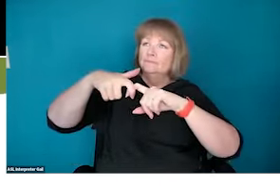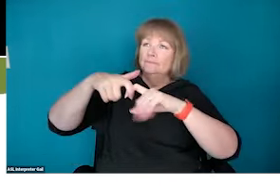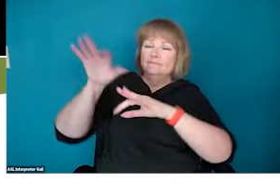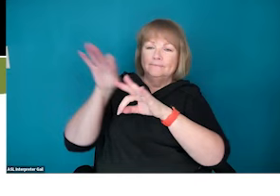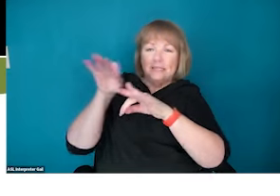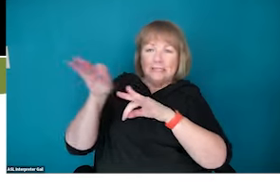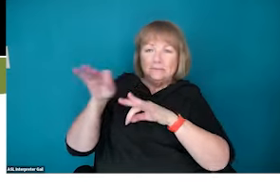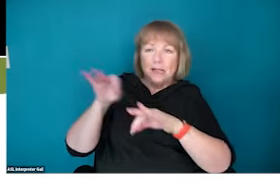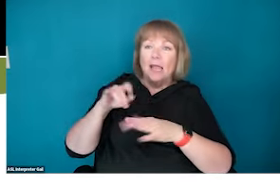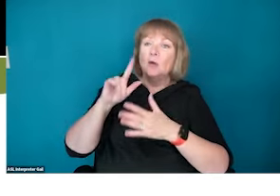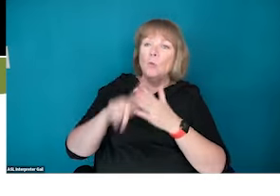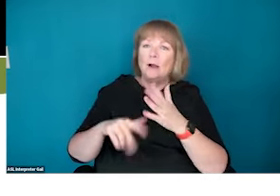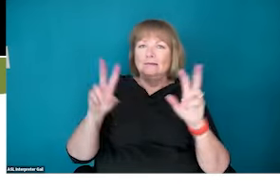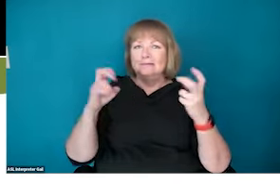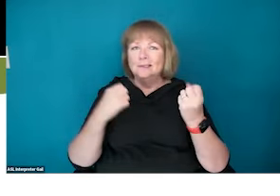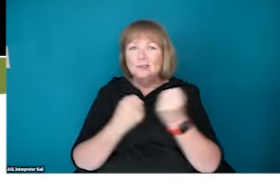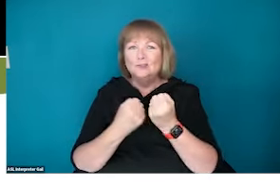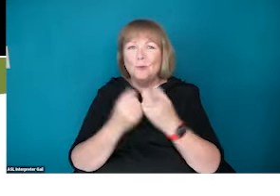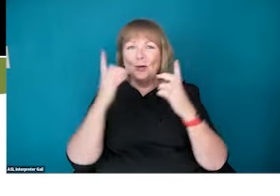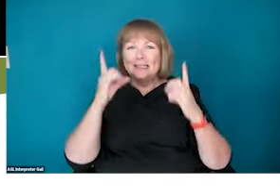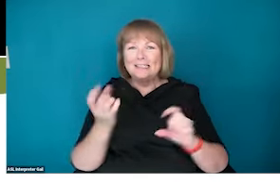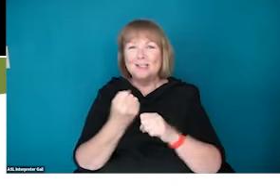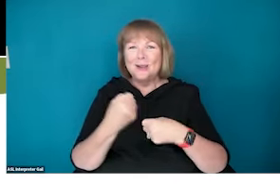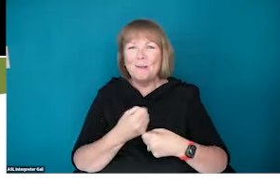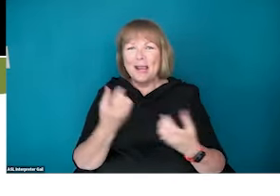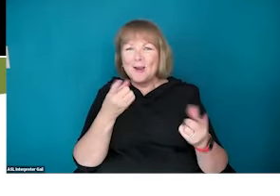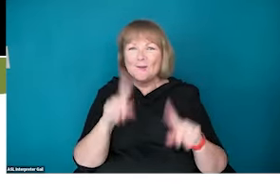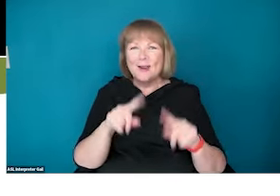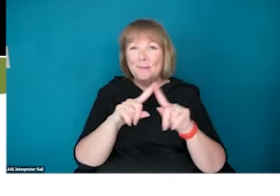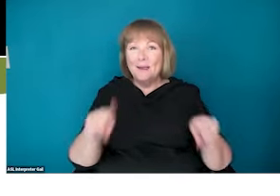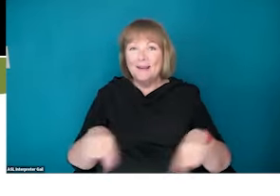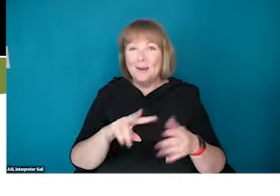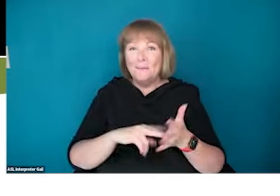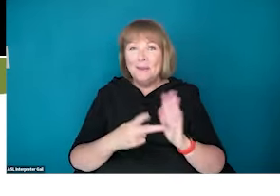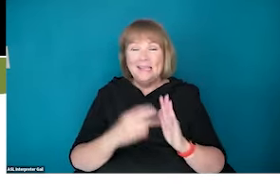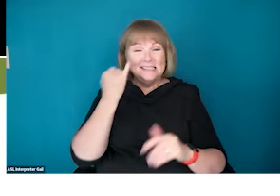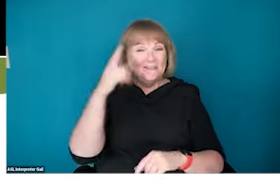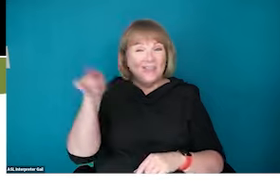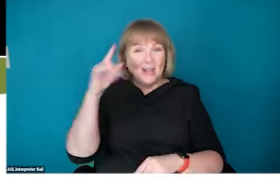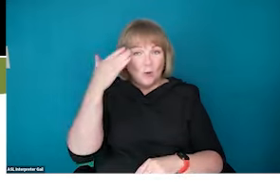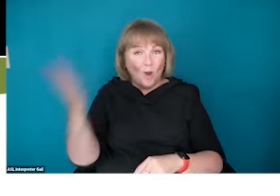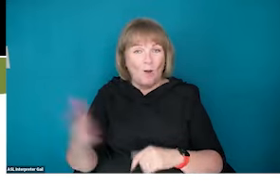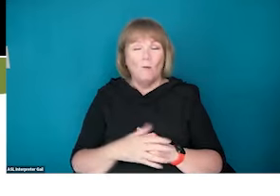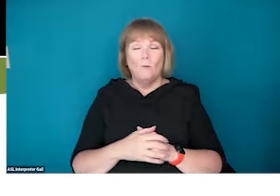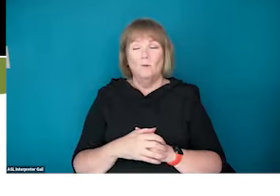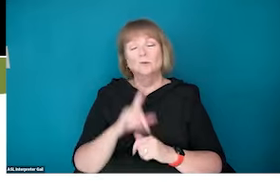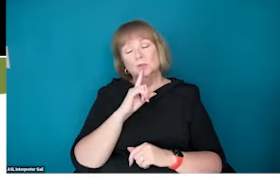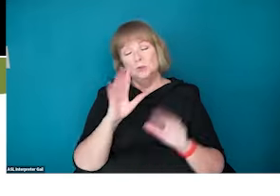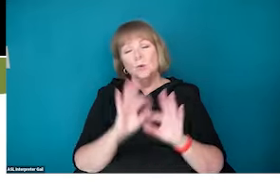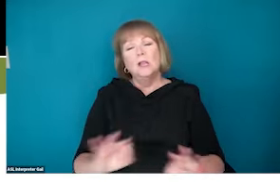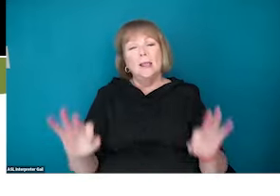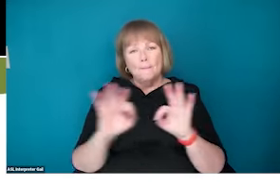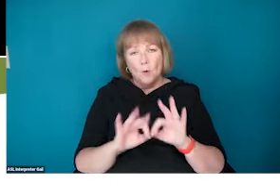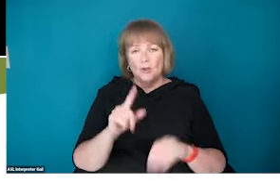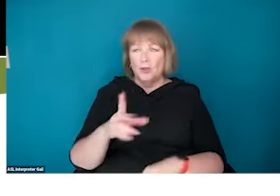con anterioridad. Es como interactuar con esa persona, ¿correcto? Para que si algo suceda o si hay una